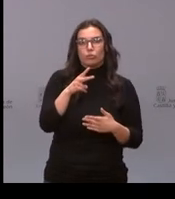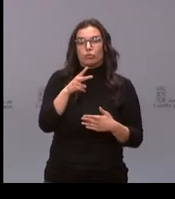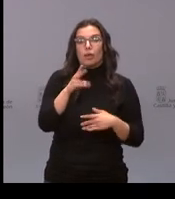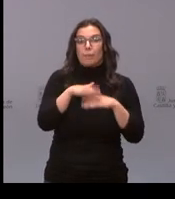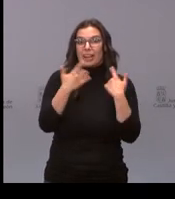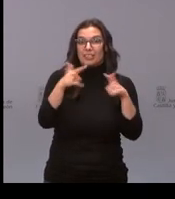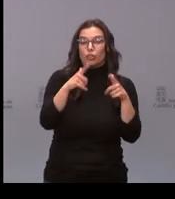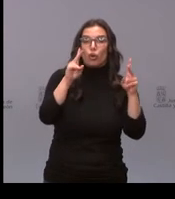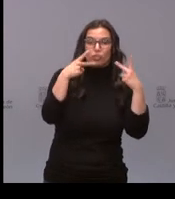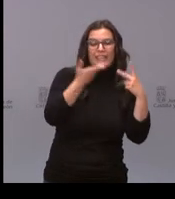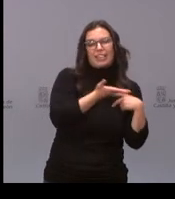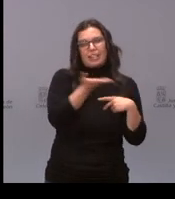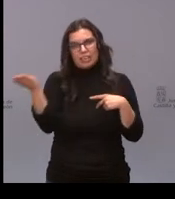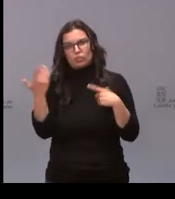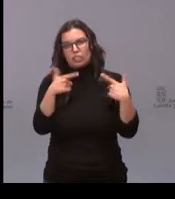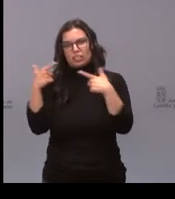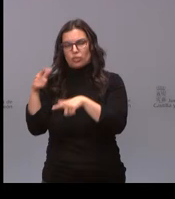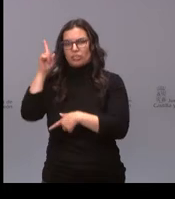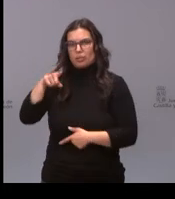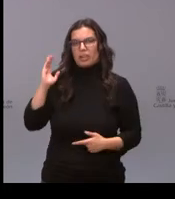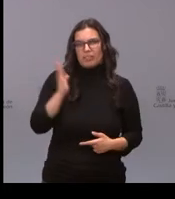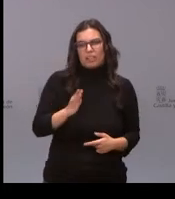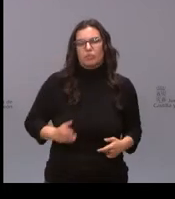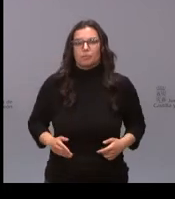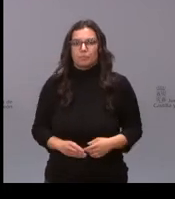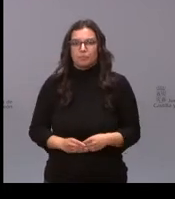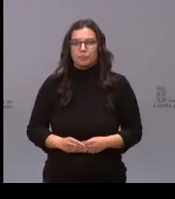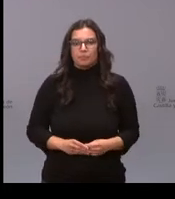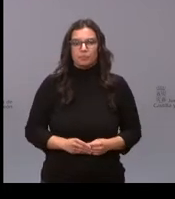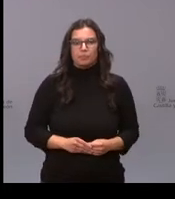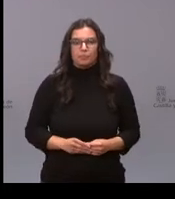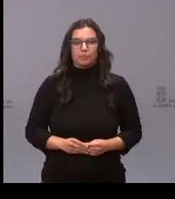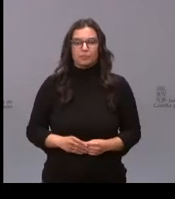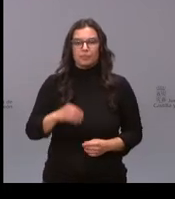de la hostelería y el resto de sectores afectados.